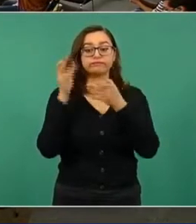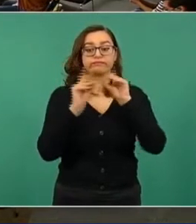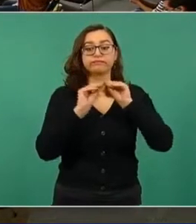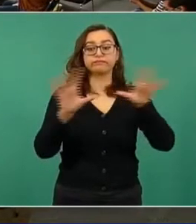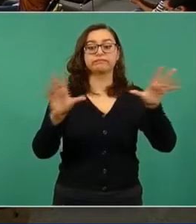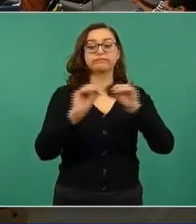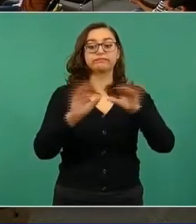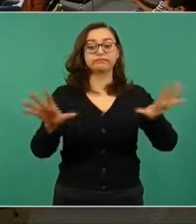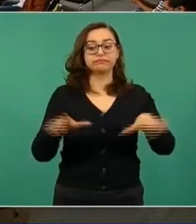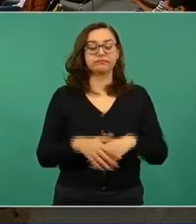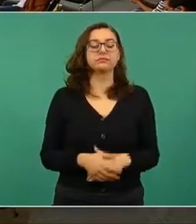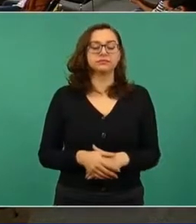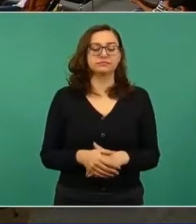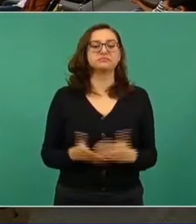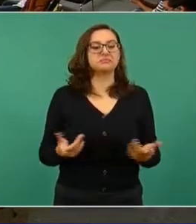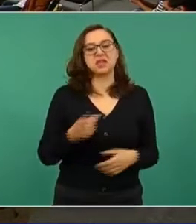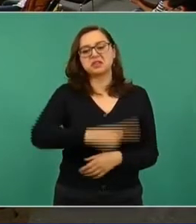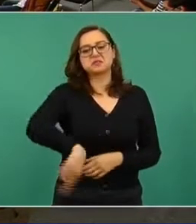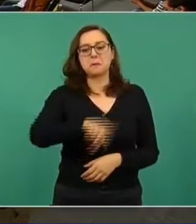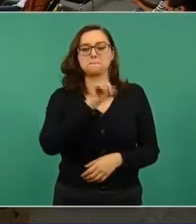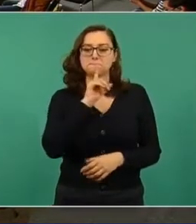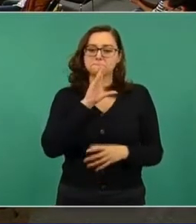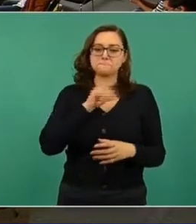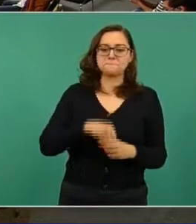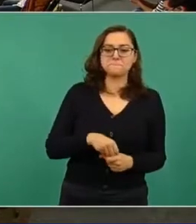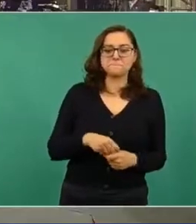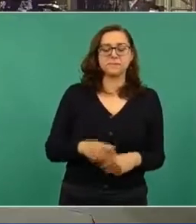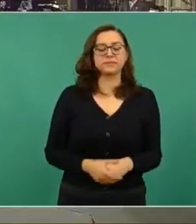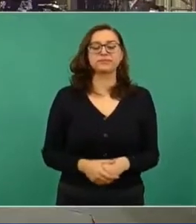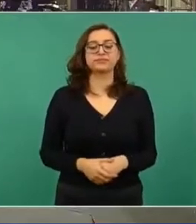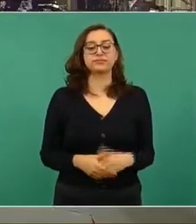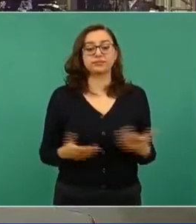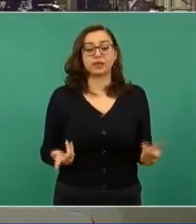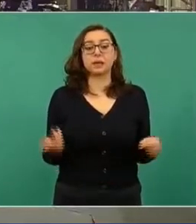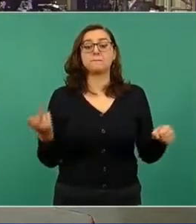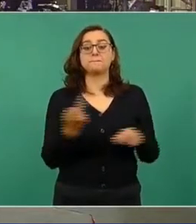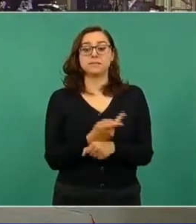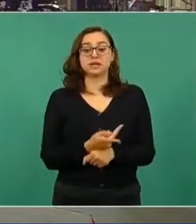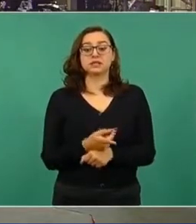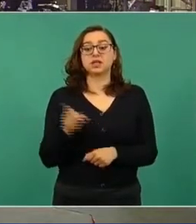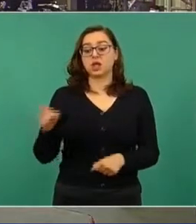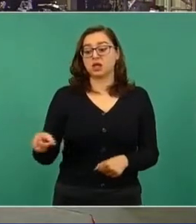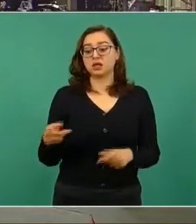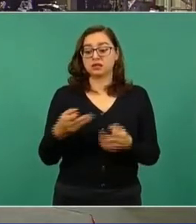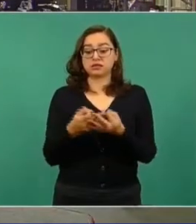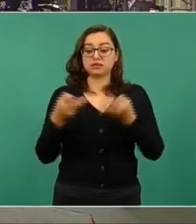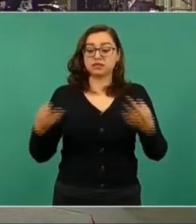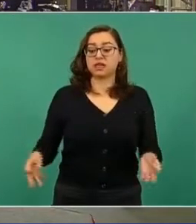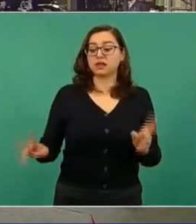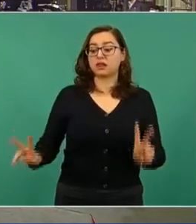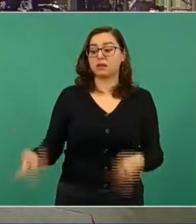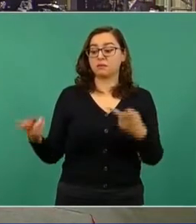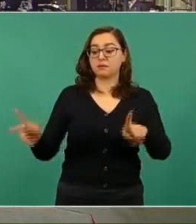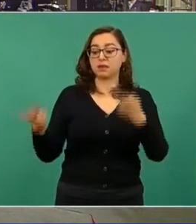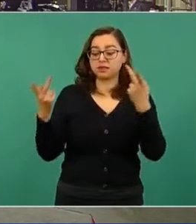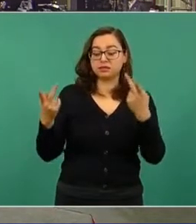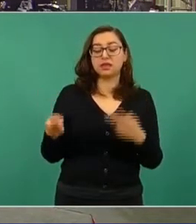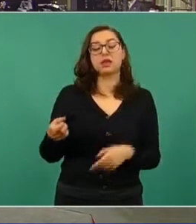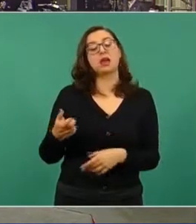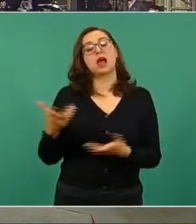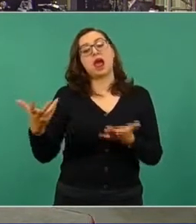Finalmente, y esto como cereza del pastel, decirle que los 2 millones de pesos que el municipio ganó por la venta de este patio de un jardín de